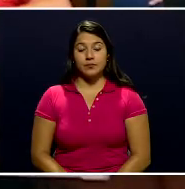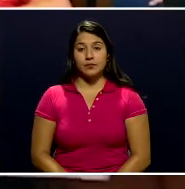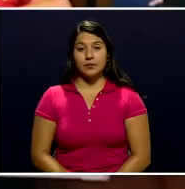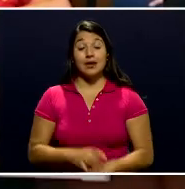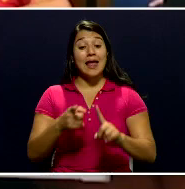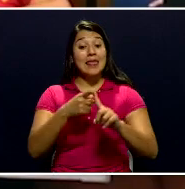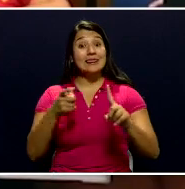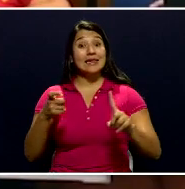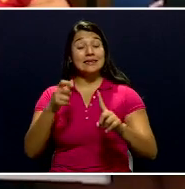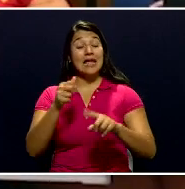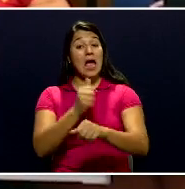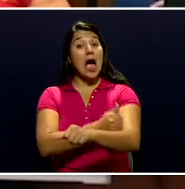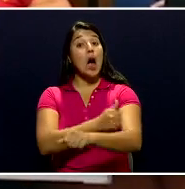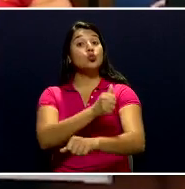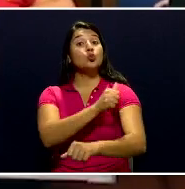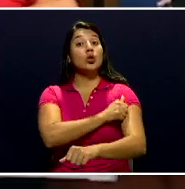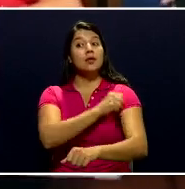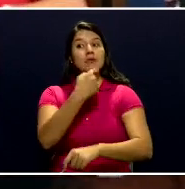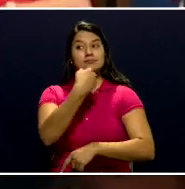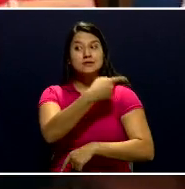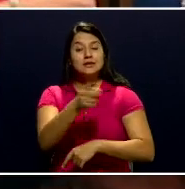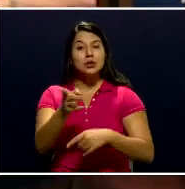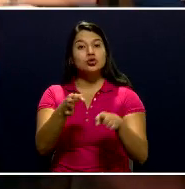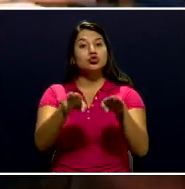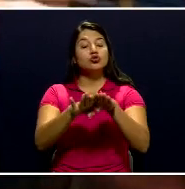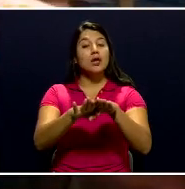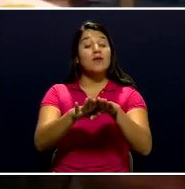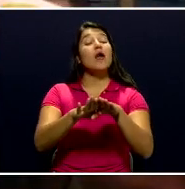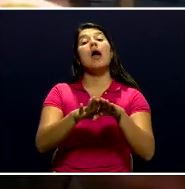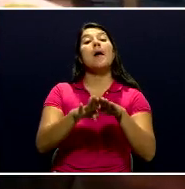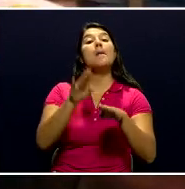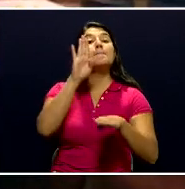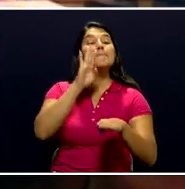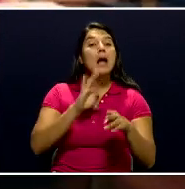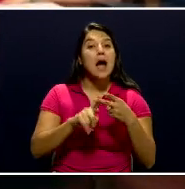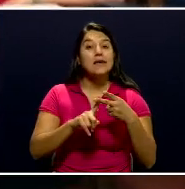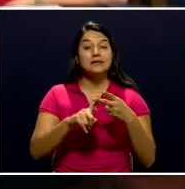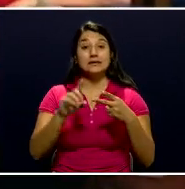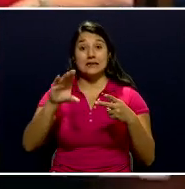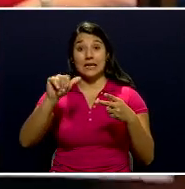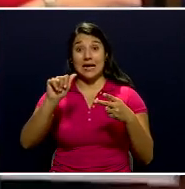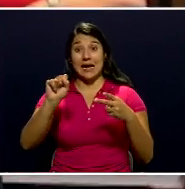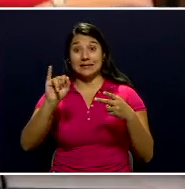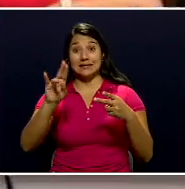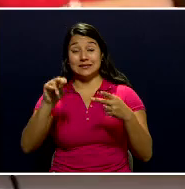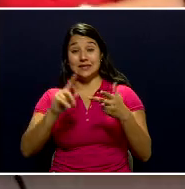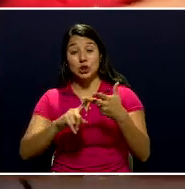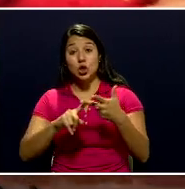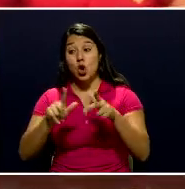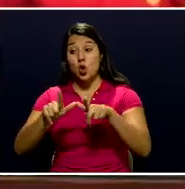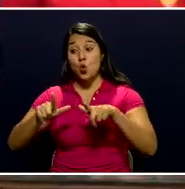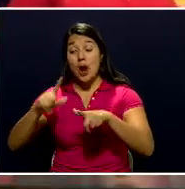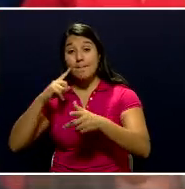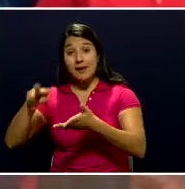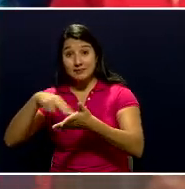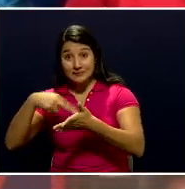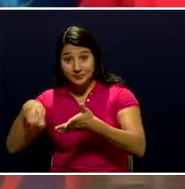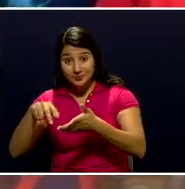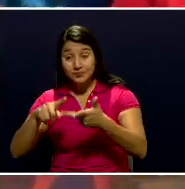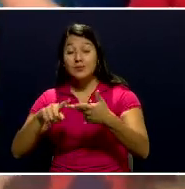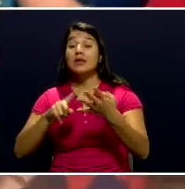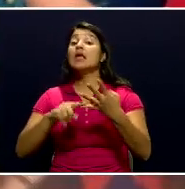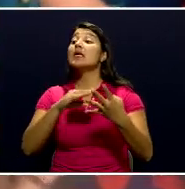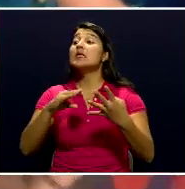Desde que las autoridades giraron la orden de cierre de bares, casinos y discotecas y además mantener al 50% la capacidad